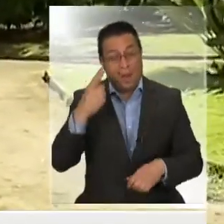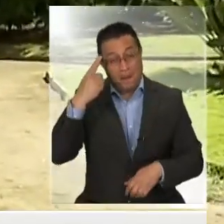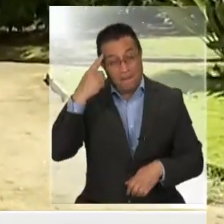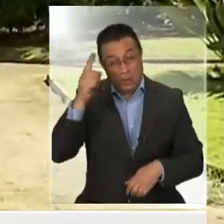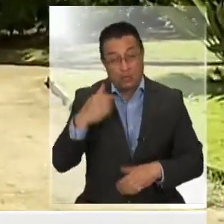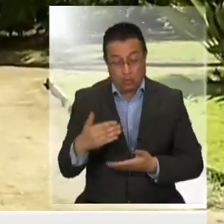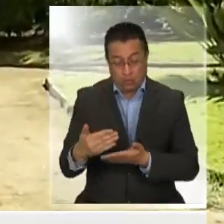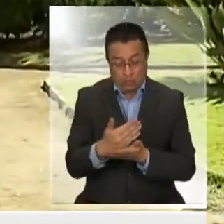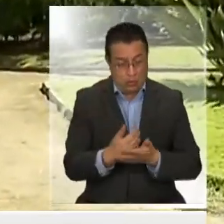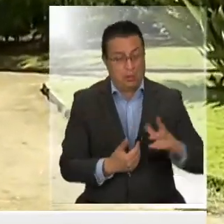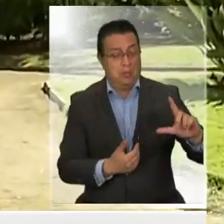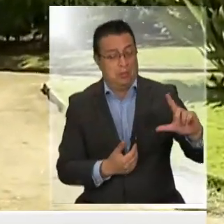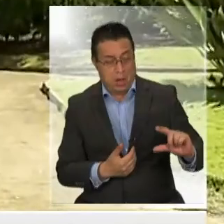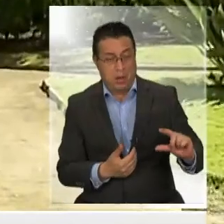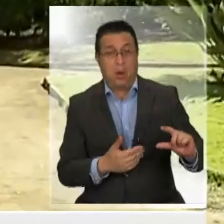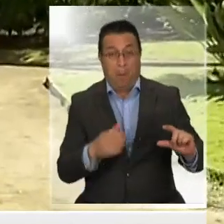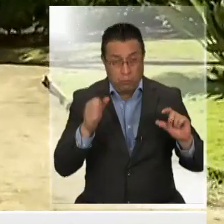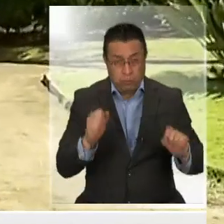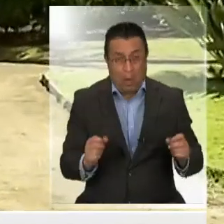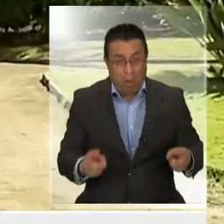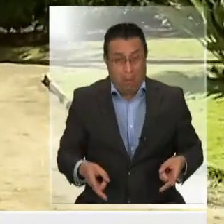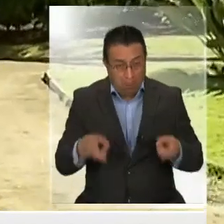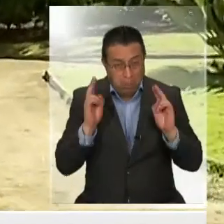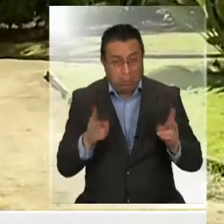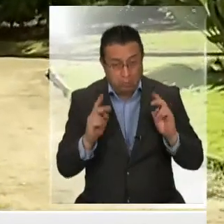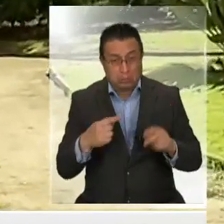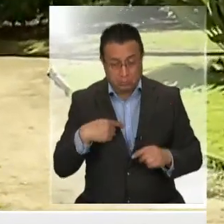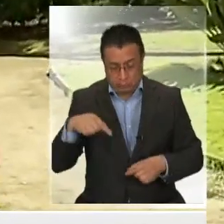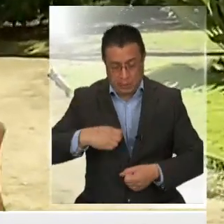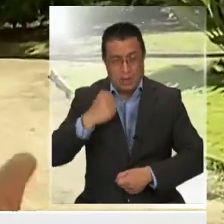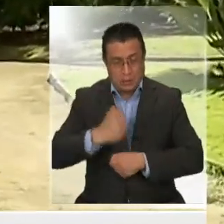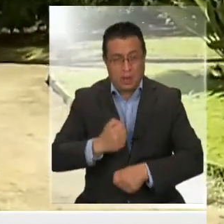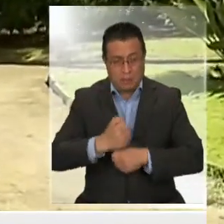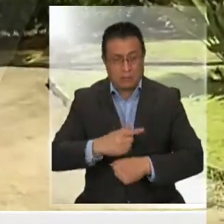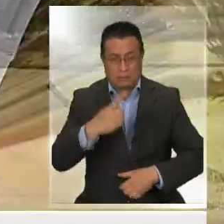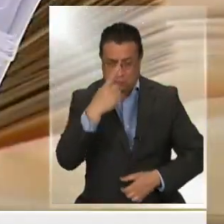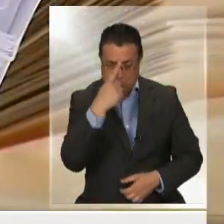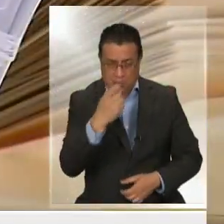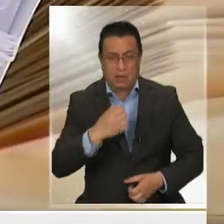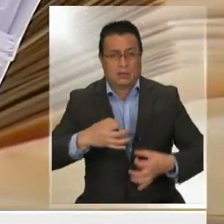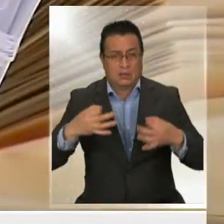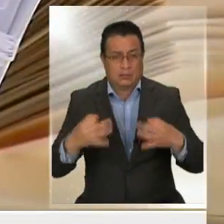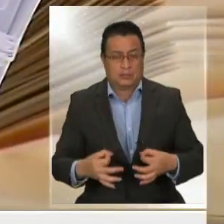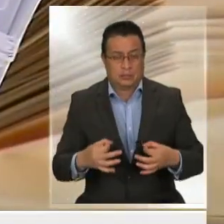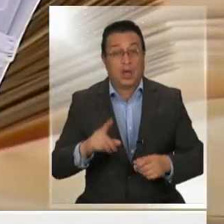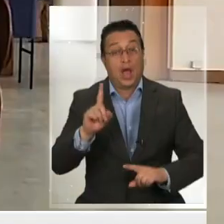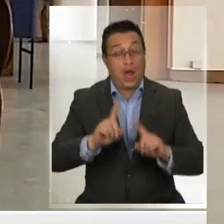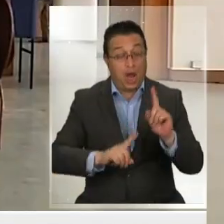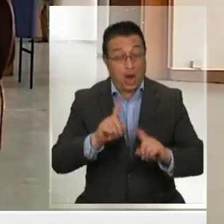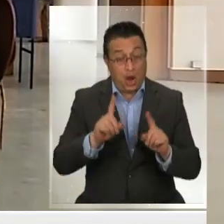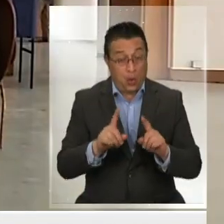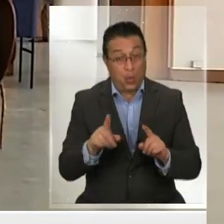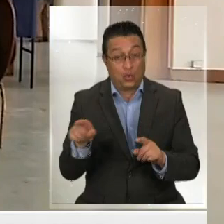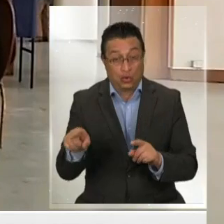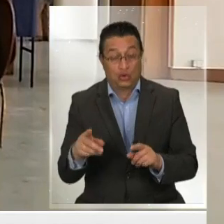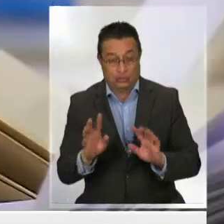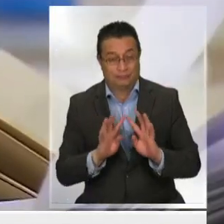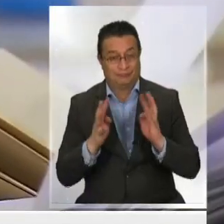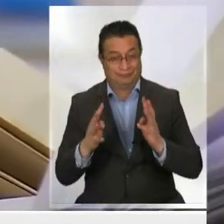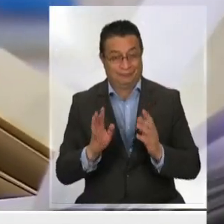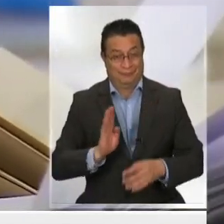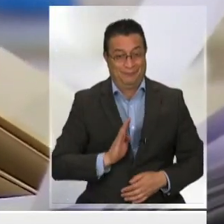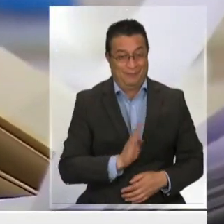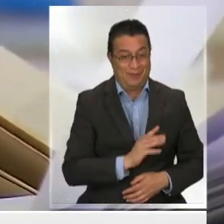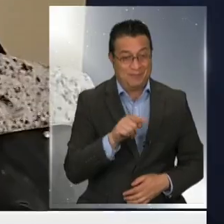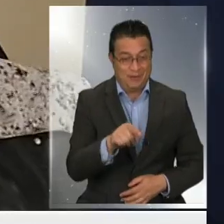bajarme el sueldo para que la gente sepa que aquí estamos haciendo un trabajo como corresponde. Para algunos convencionales, incluir nuevos